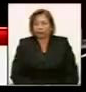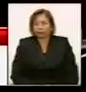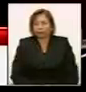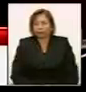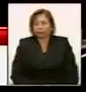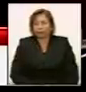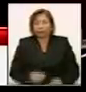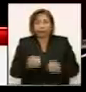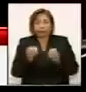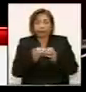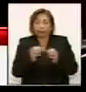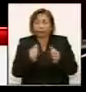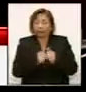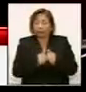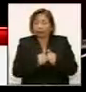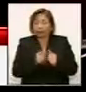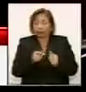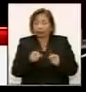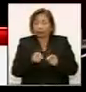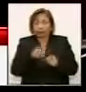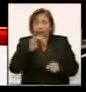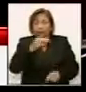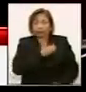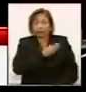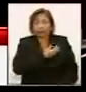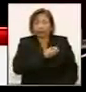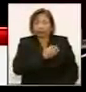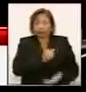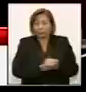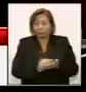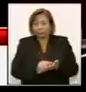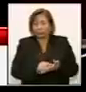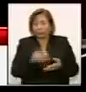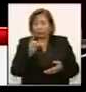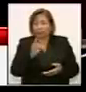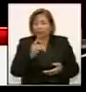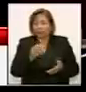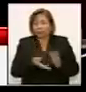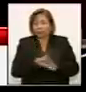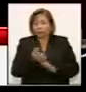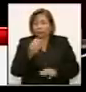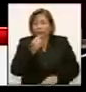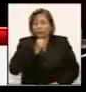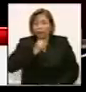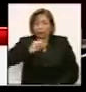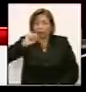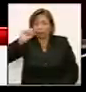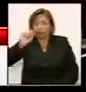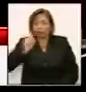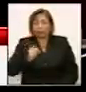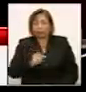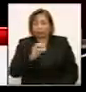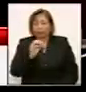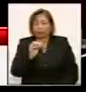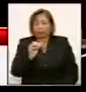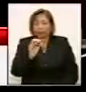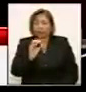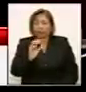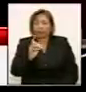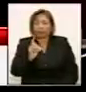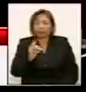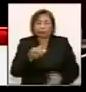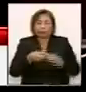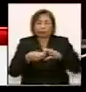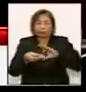Araos, porque además hay un viaje, dije, en el mes de mayo o abril urgente, cuando el presidente tiene que viajar a la OCDE. Por el